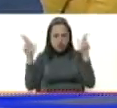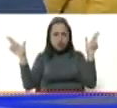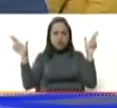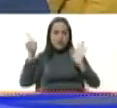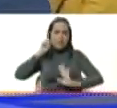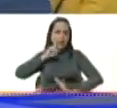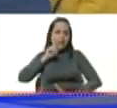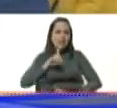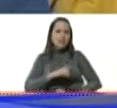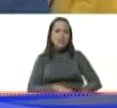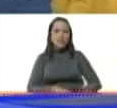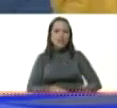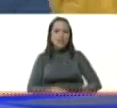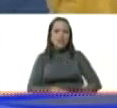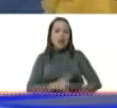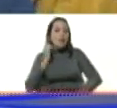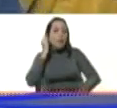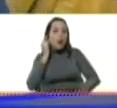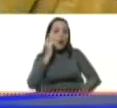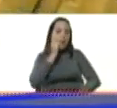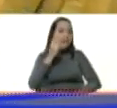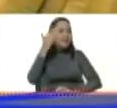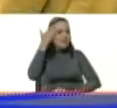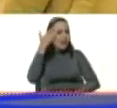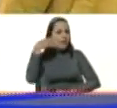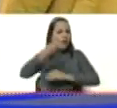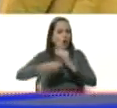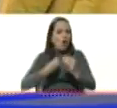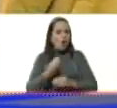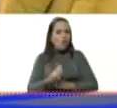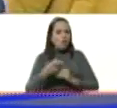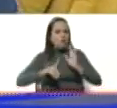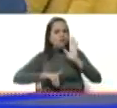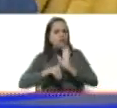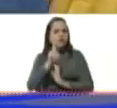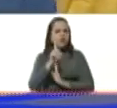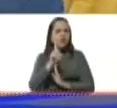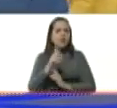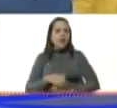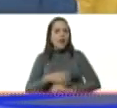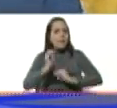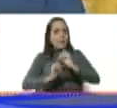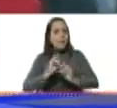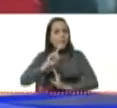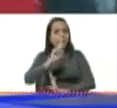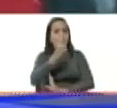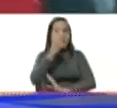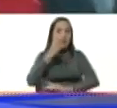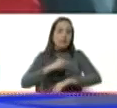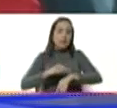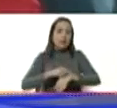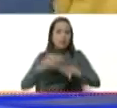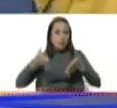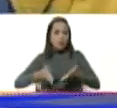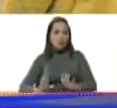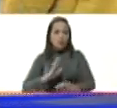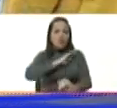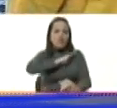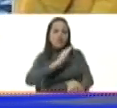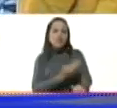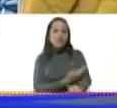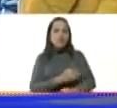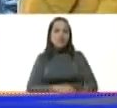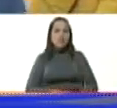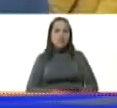que la mujer y el hombre sepan cómo van a criar ese niño desde el primer segundo de su nacimiento. Muy bien. Esa es la fuerza de parto